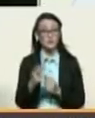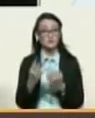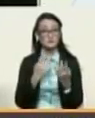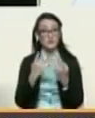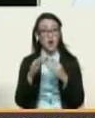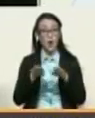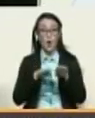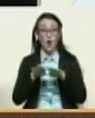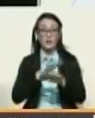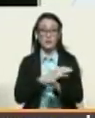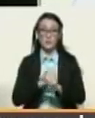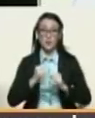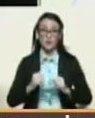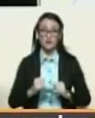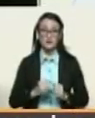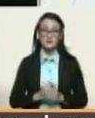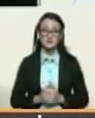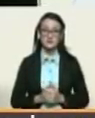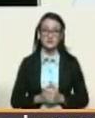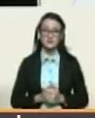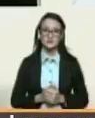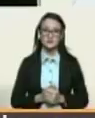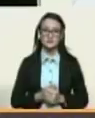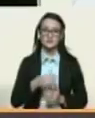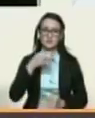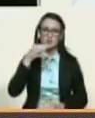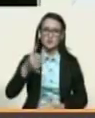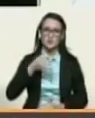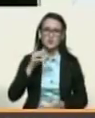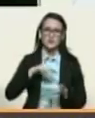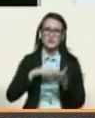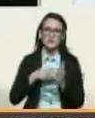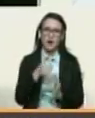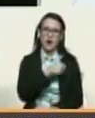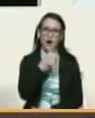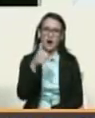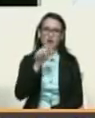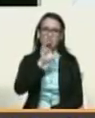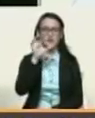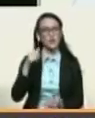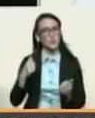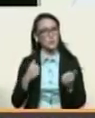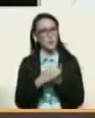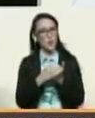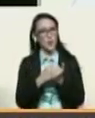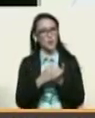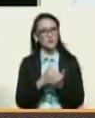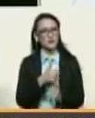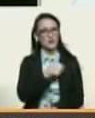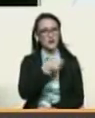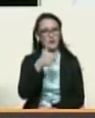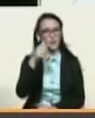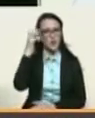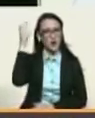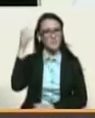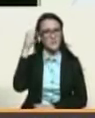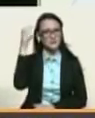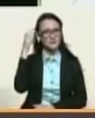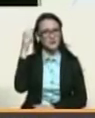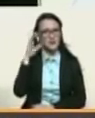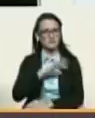Cogedes Potencia. Estuvimos hablando de lo que significa que cada estado aporte, desarrolle sus capacidades, desarrolle